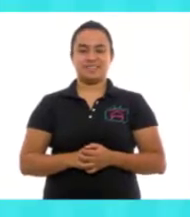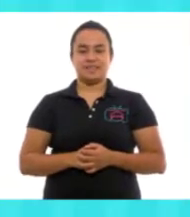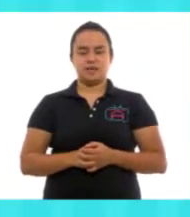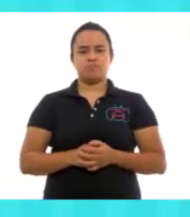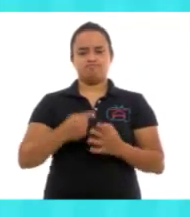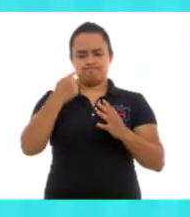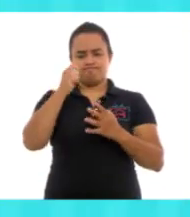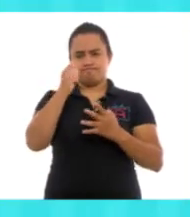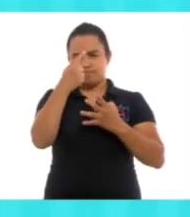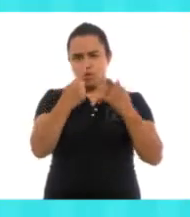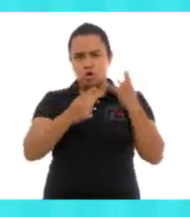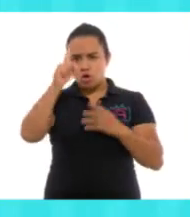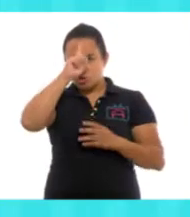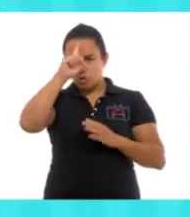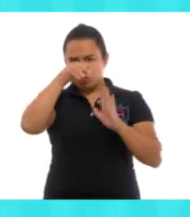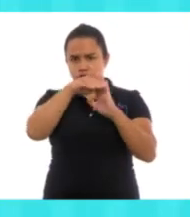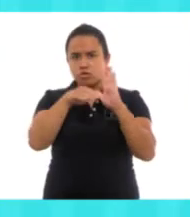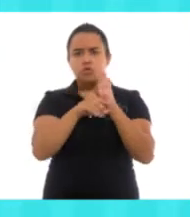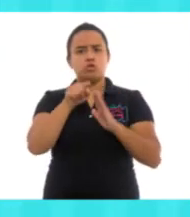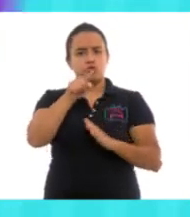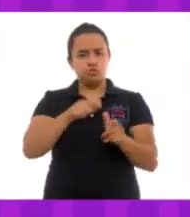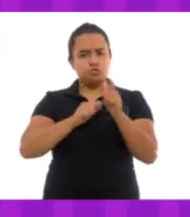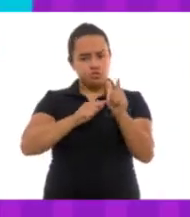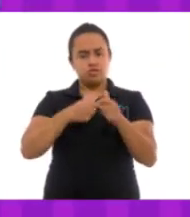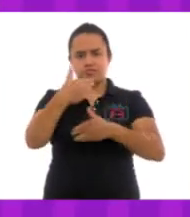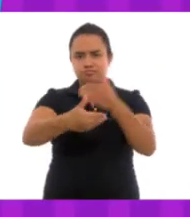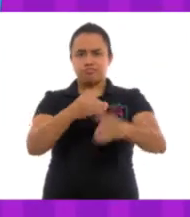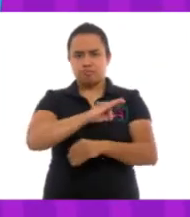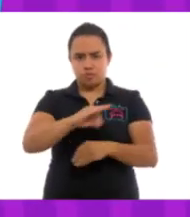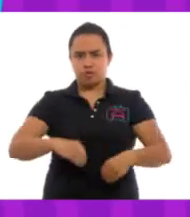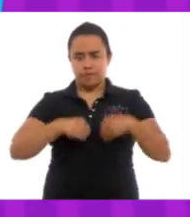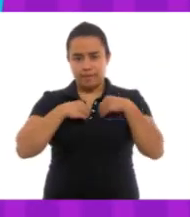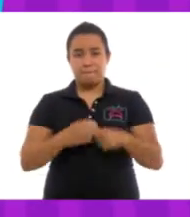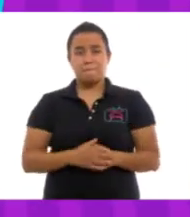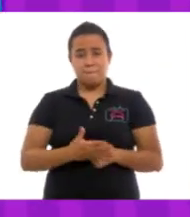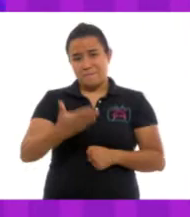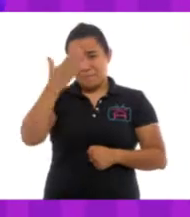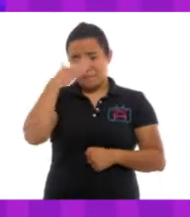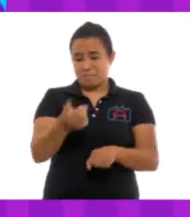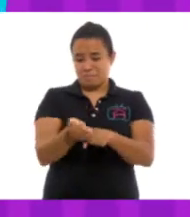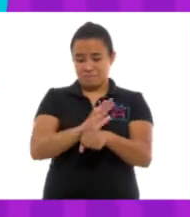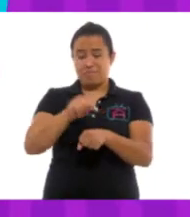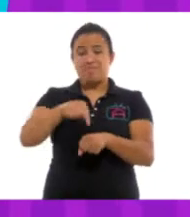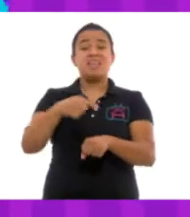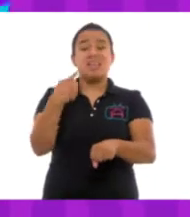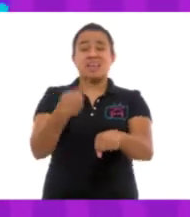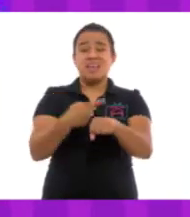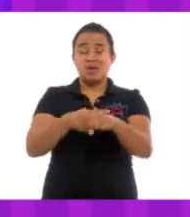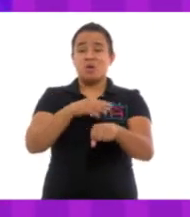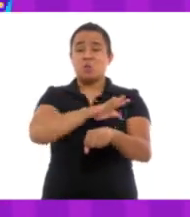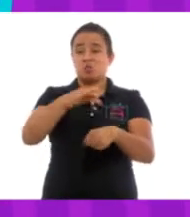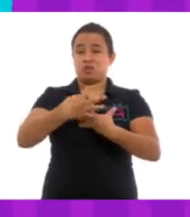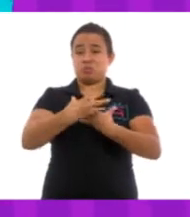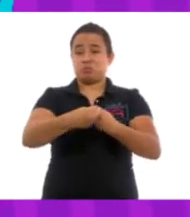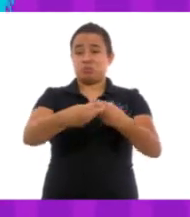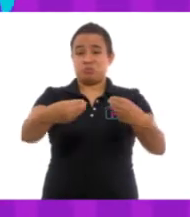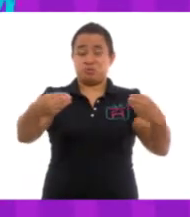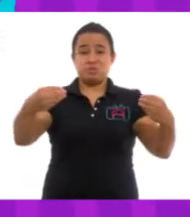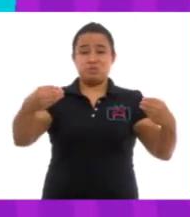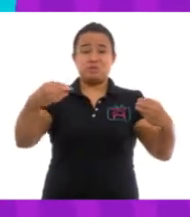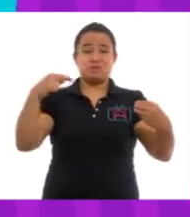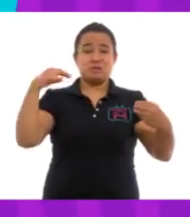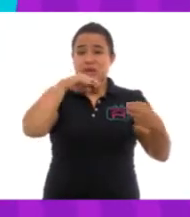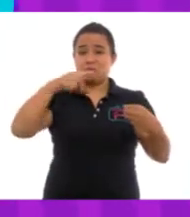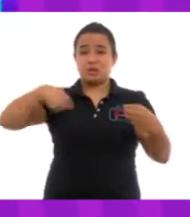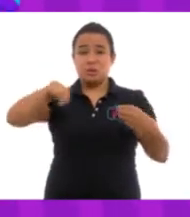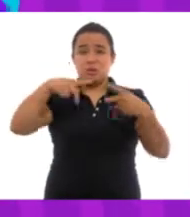Buenas prácticas para seguir adelante. Como todos sabemos, la COVID-19 es una enfermedad que se contagia muy fácilmente entre las